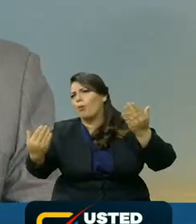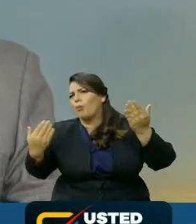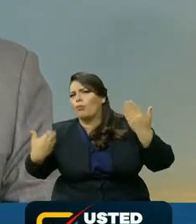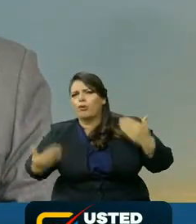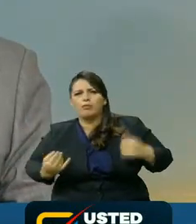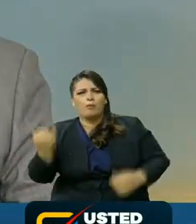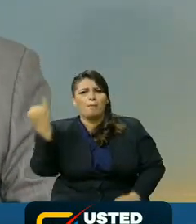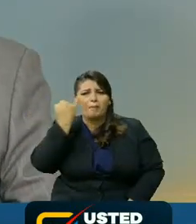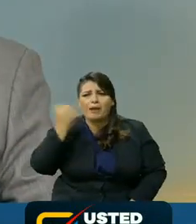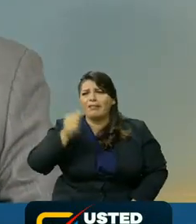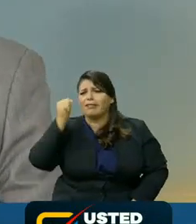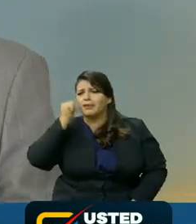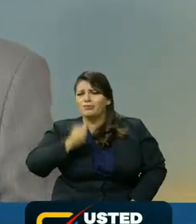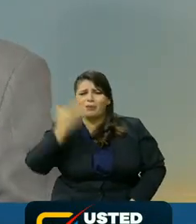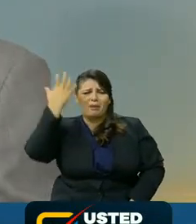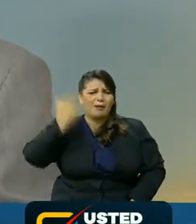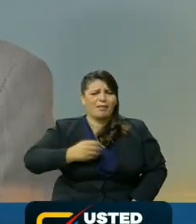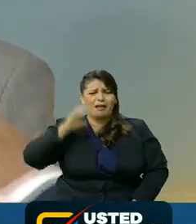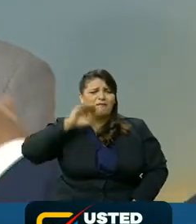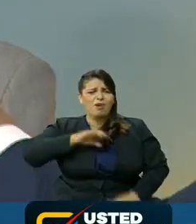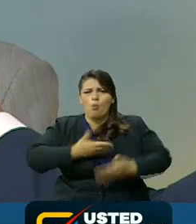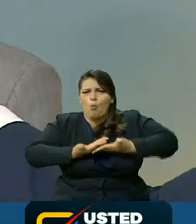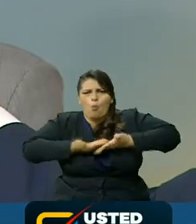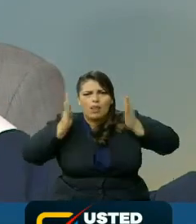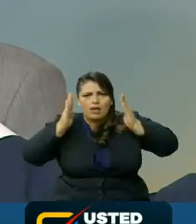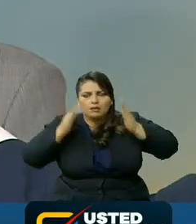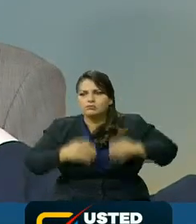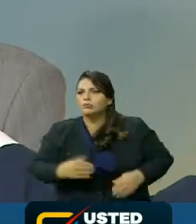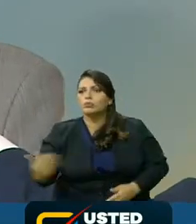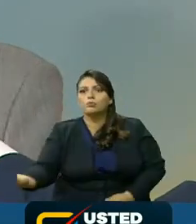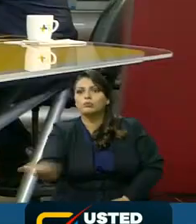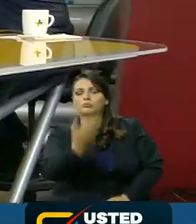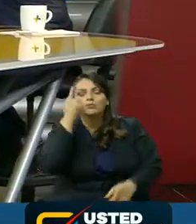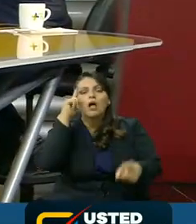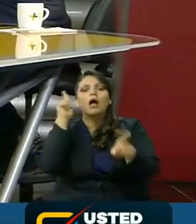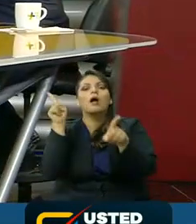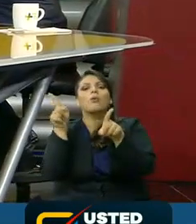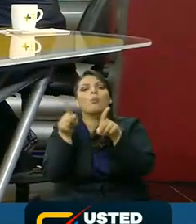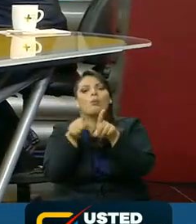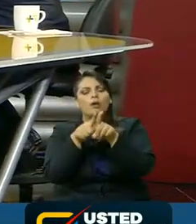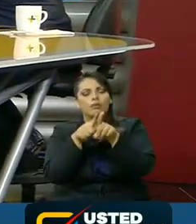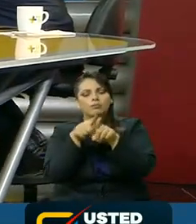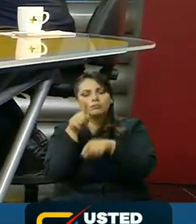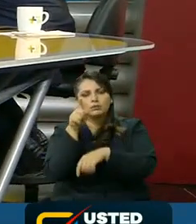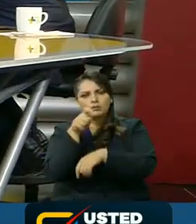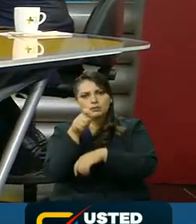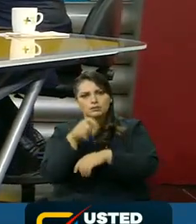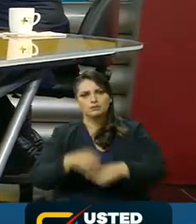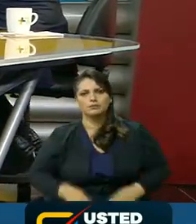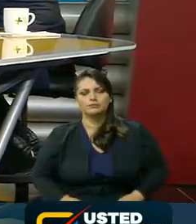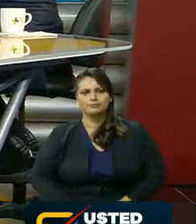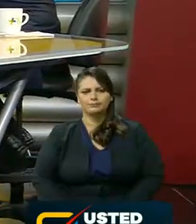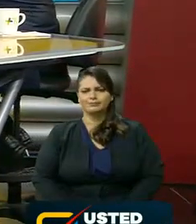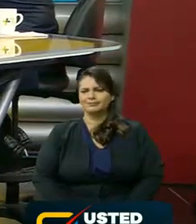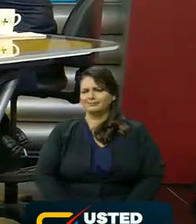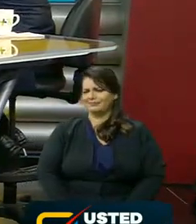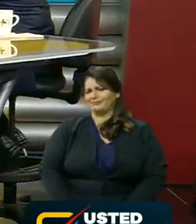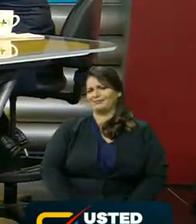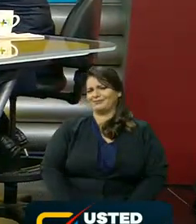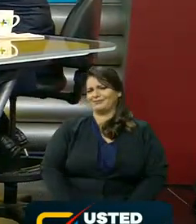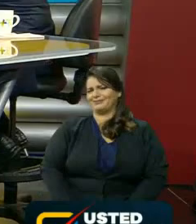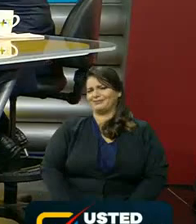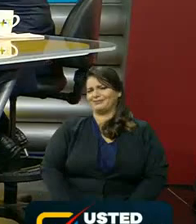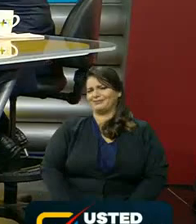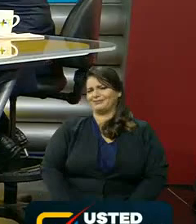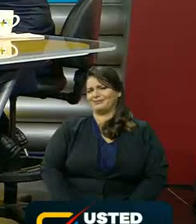que sean, para ir a un cambio, todos de acuerdo. Permíteme, Nelson, pero eso nunca ha sucedido. Debe suceder, debe